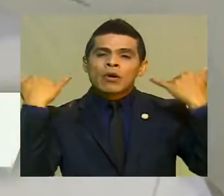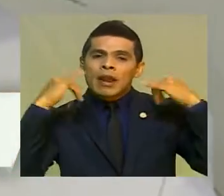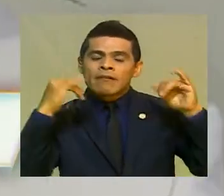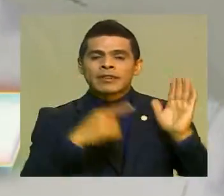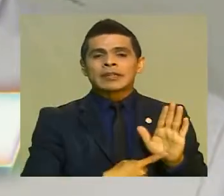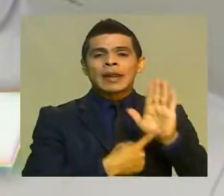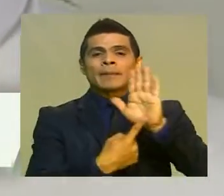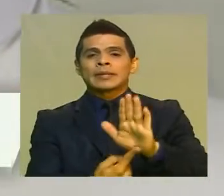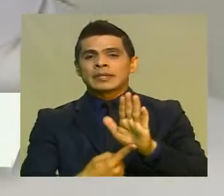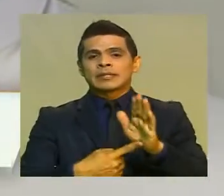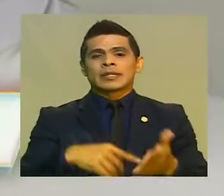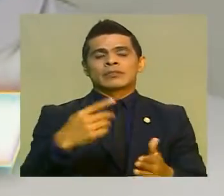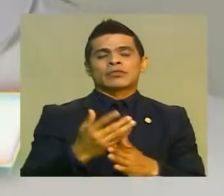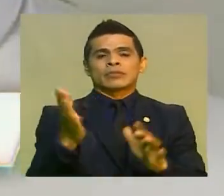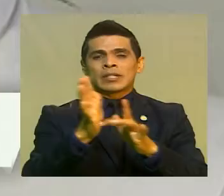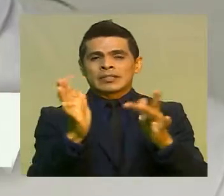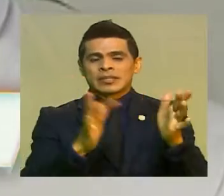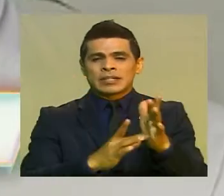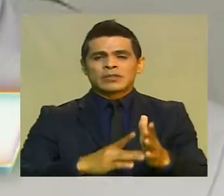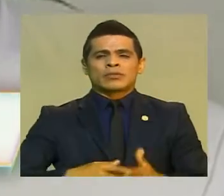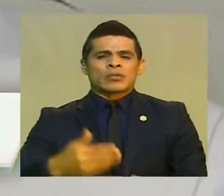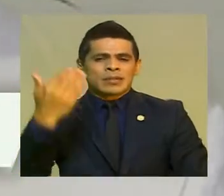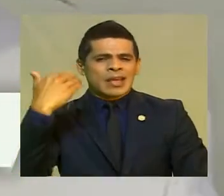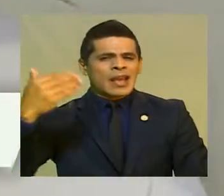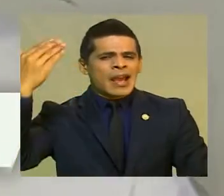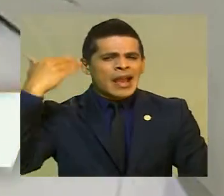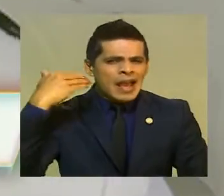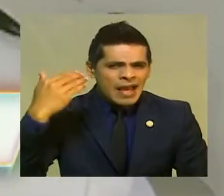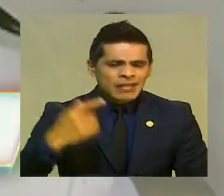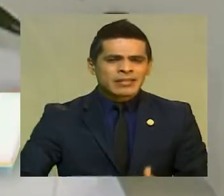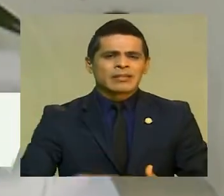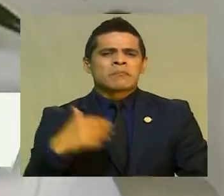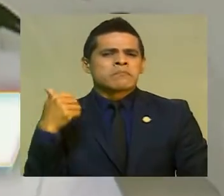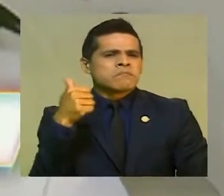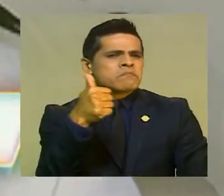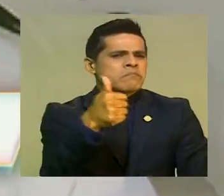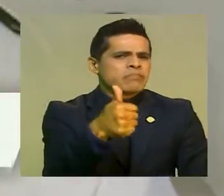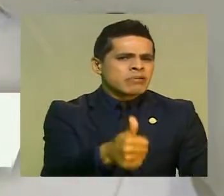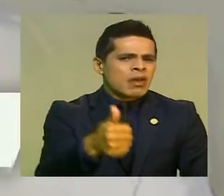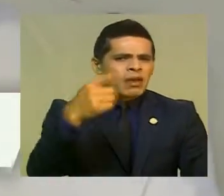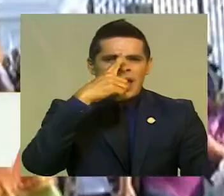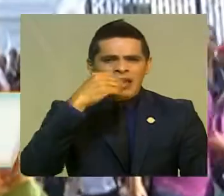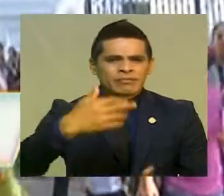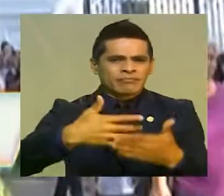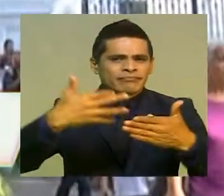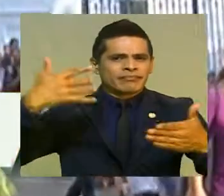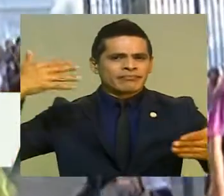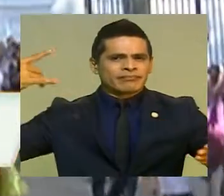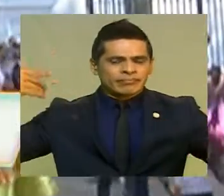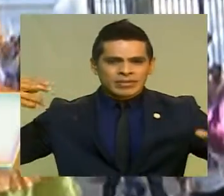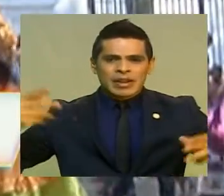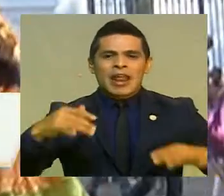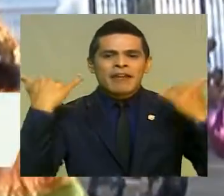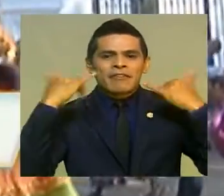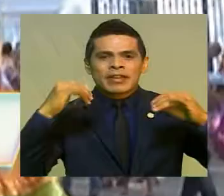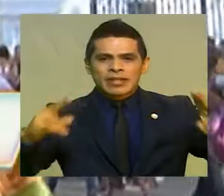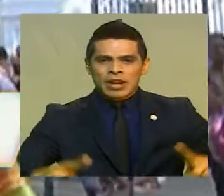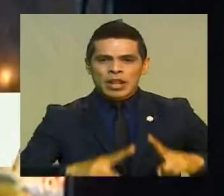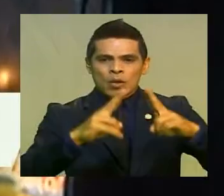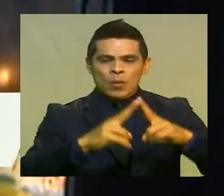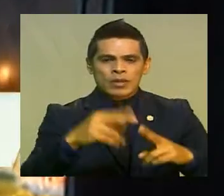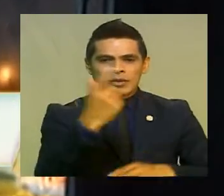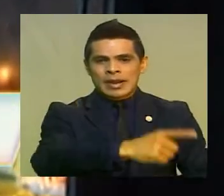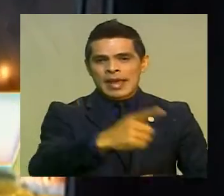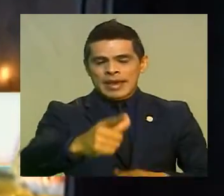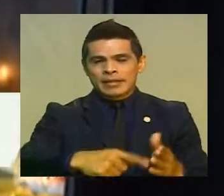que es una fiesta antiquísima del siglo cuarto se llamaba la fiesta del encuentro los capitalinos se acercan a